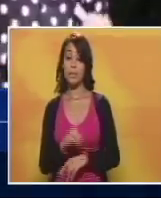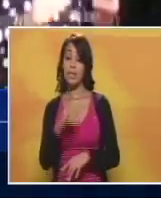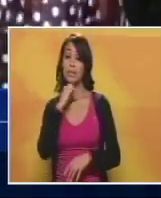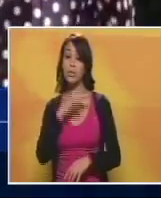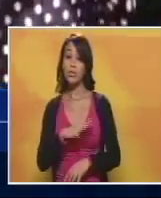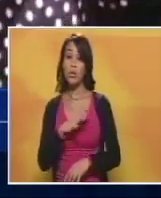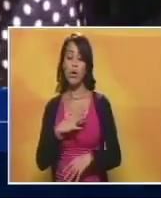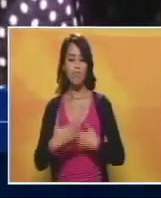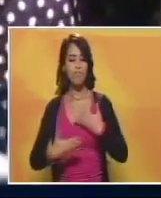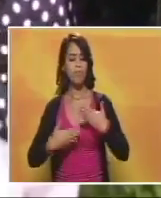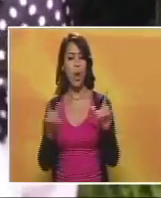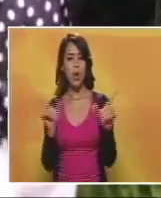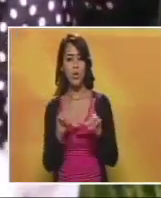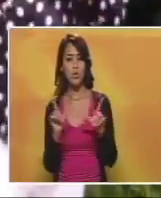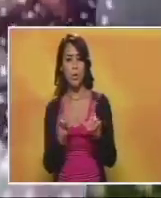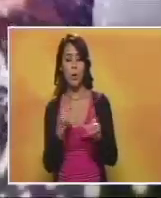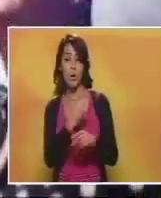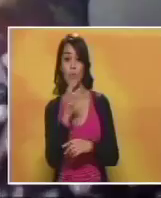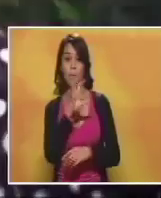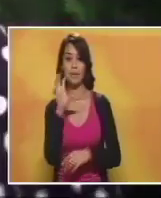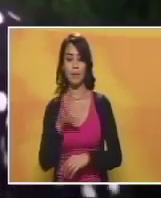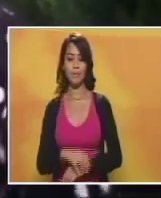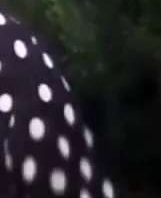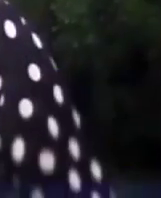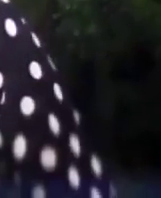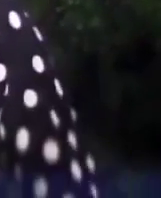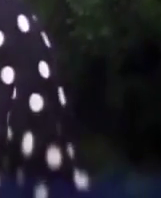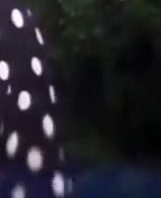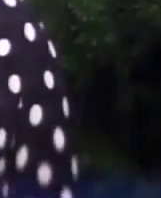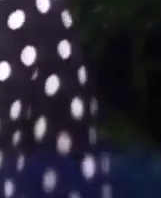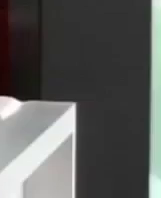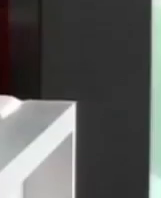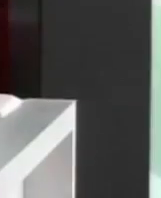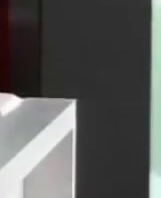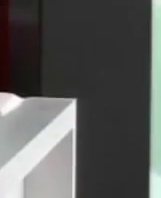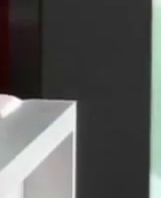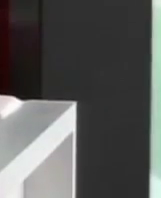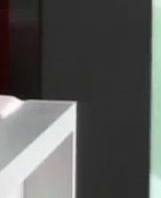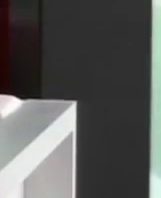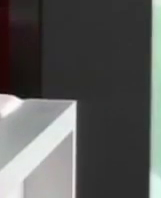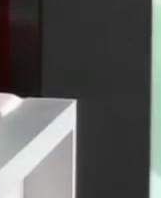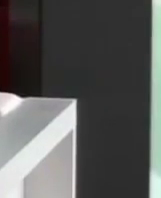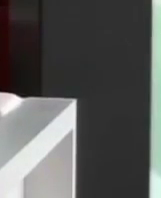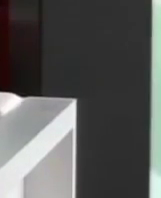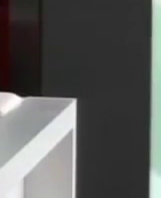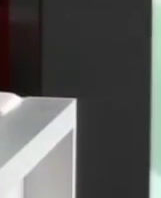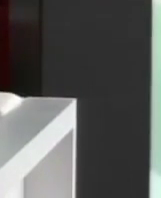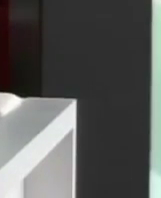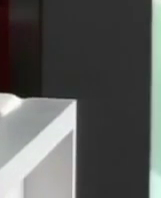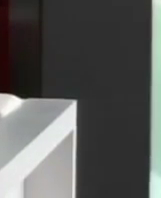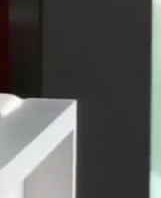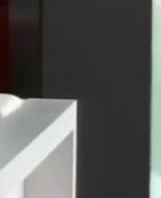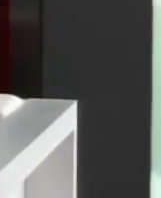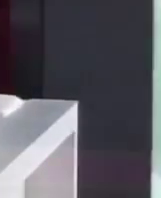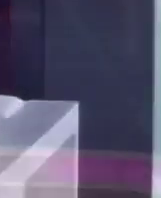clandestinos. Diana Martínez nos tiene la información. Escuchamos, Diana. Muy buenas tardes, gracias por el contacto. Rosibel Briceño, de 24